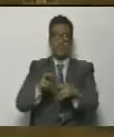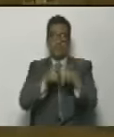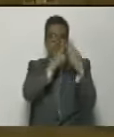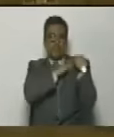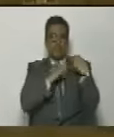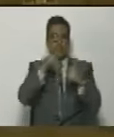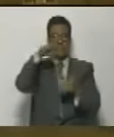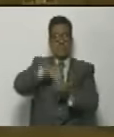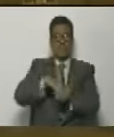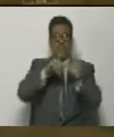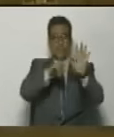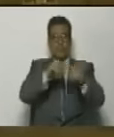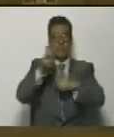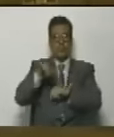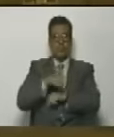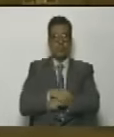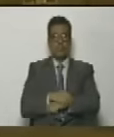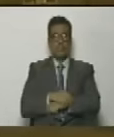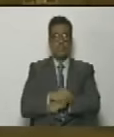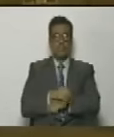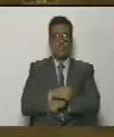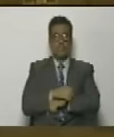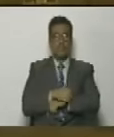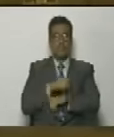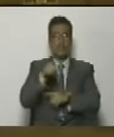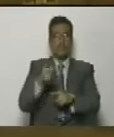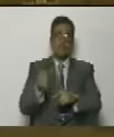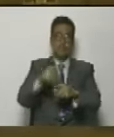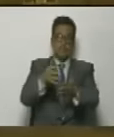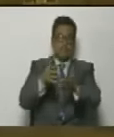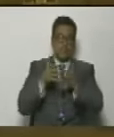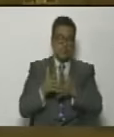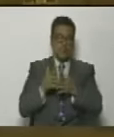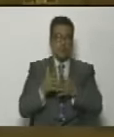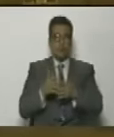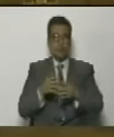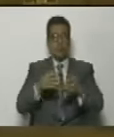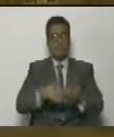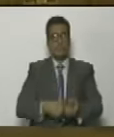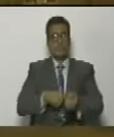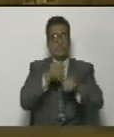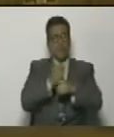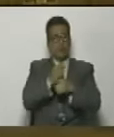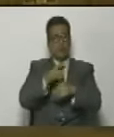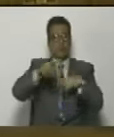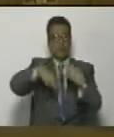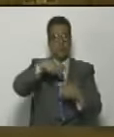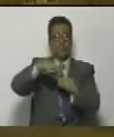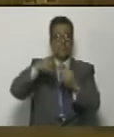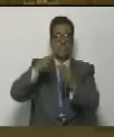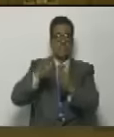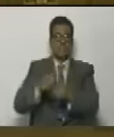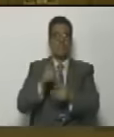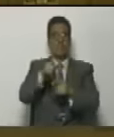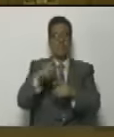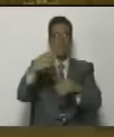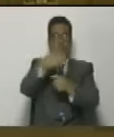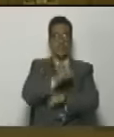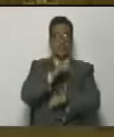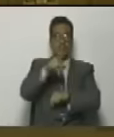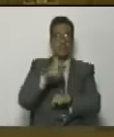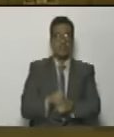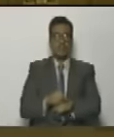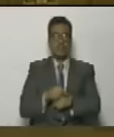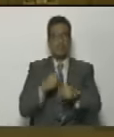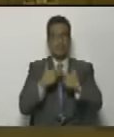en 1962, para asumir la lucha armada como camino revolucionario para la conquista